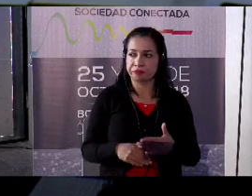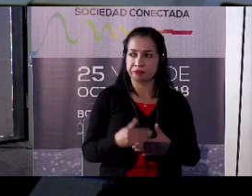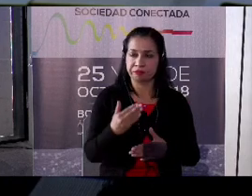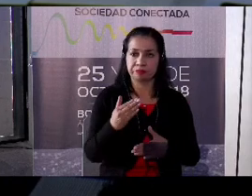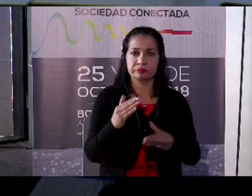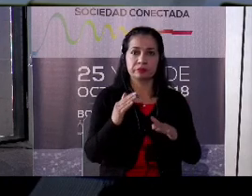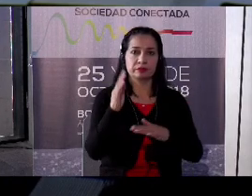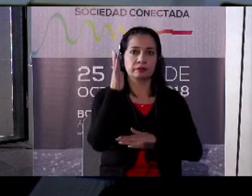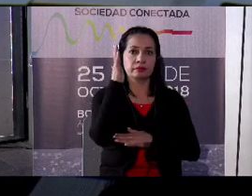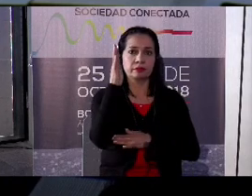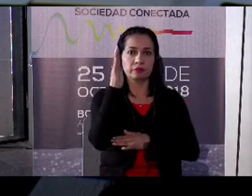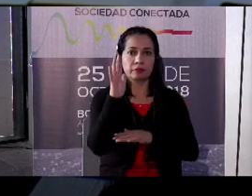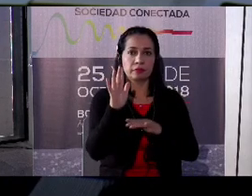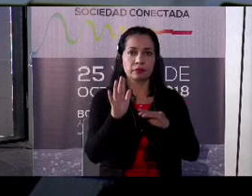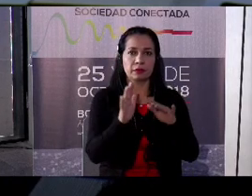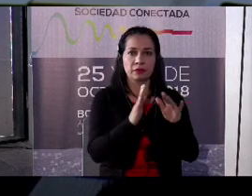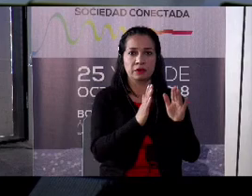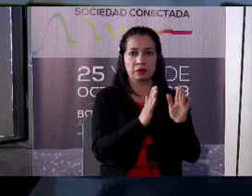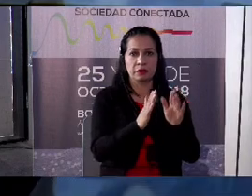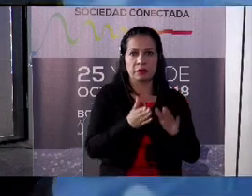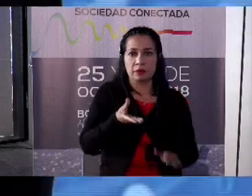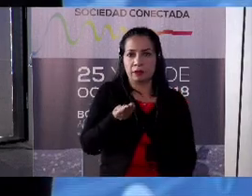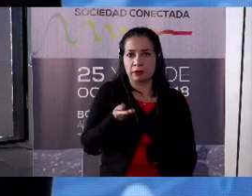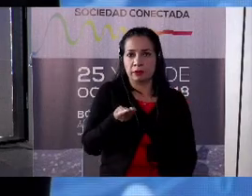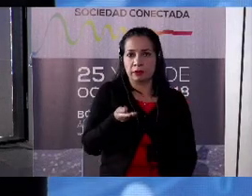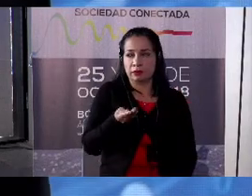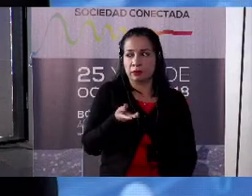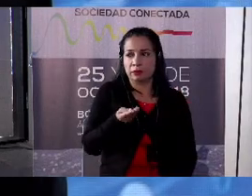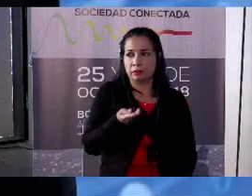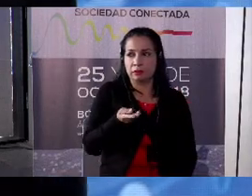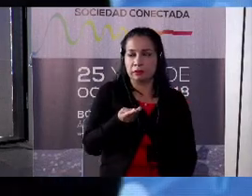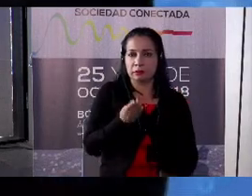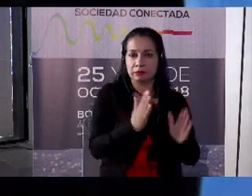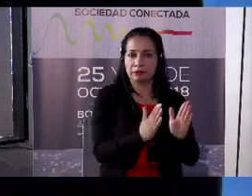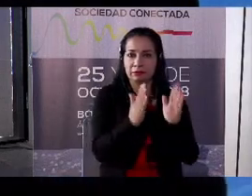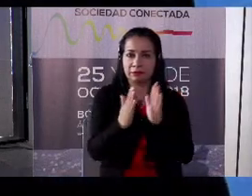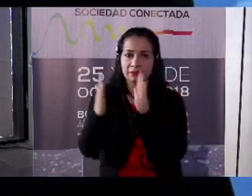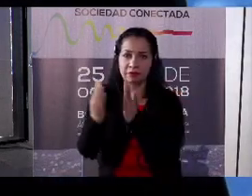adelantar las diapositivas